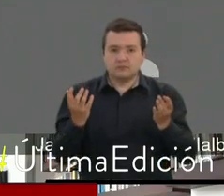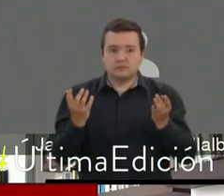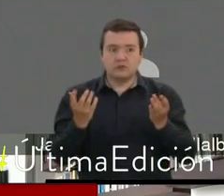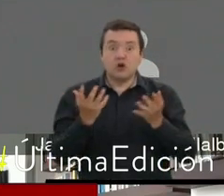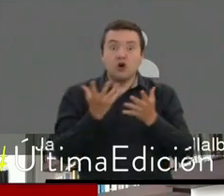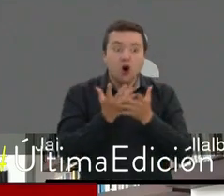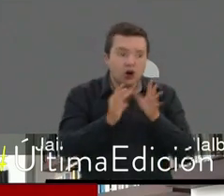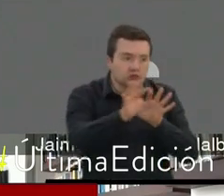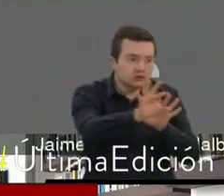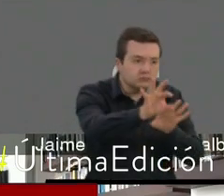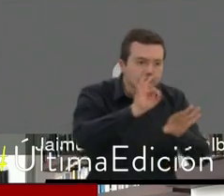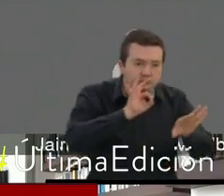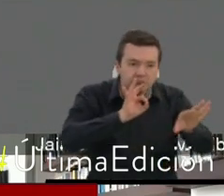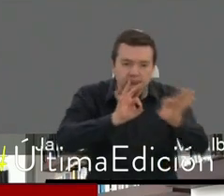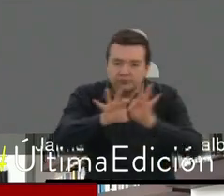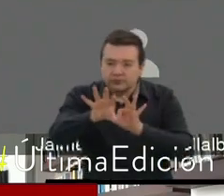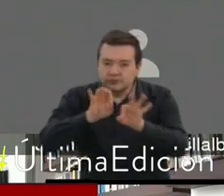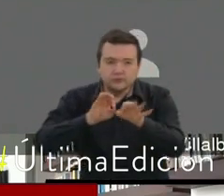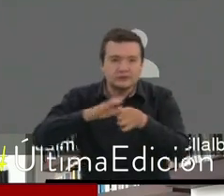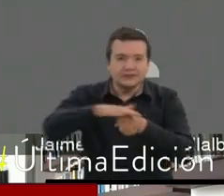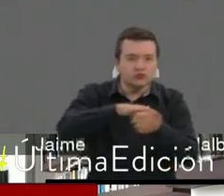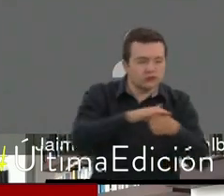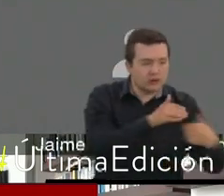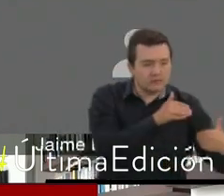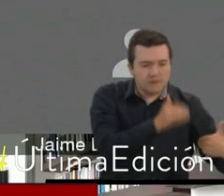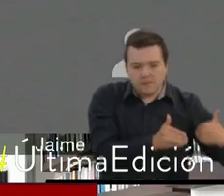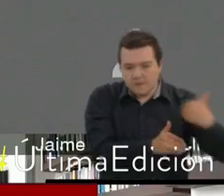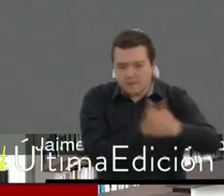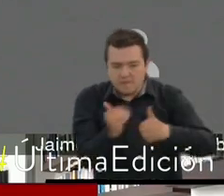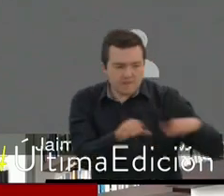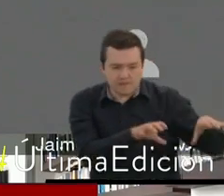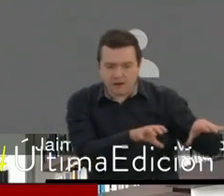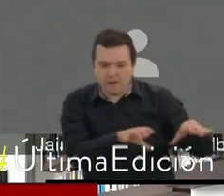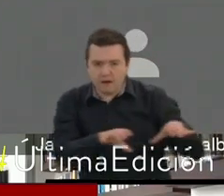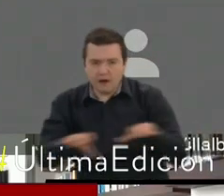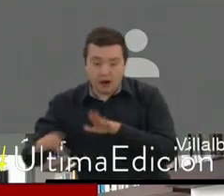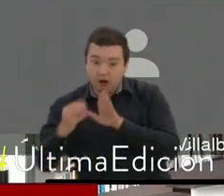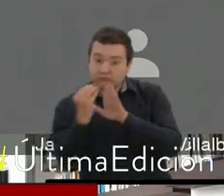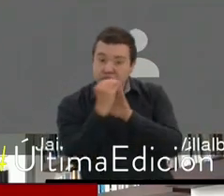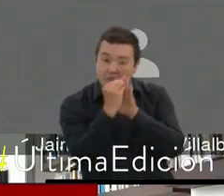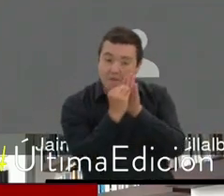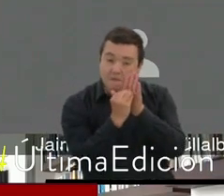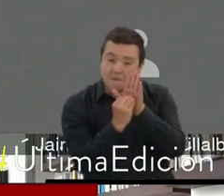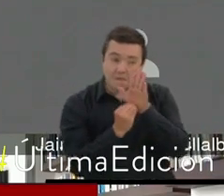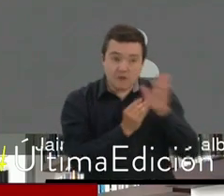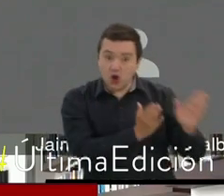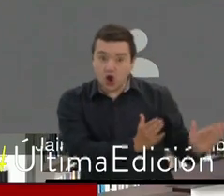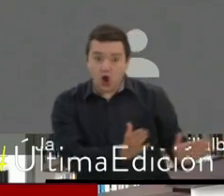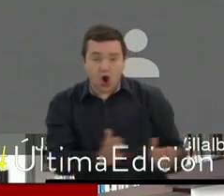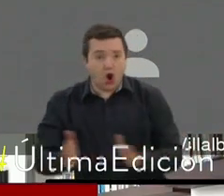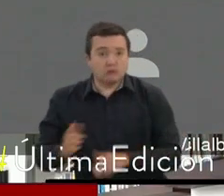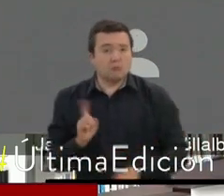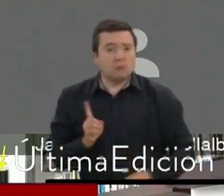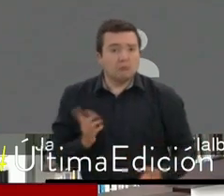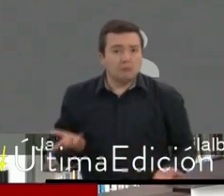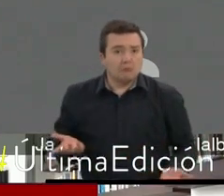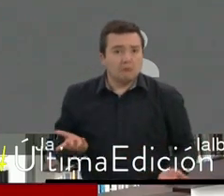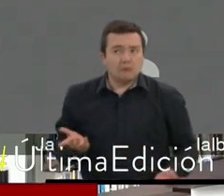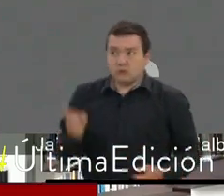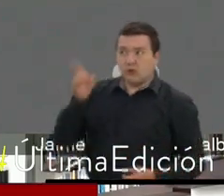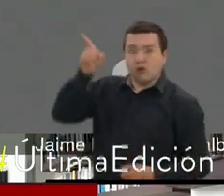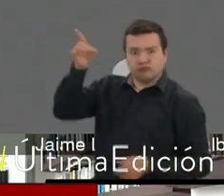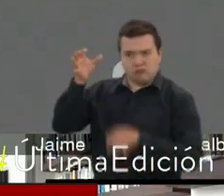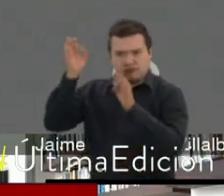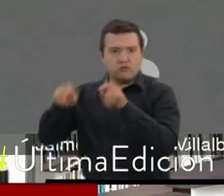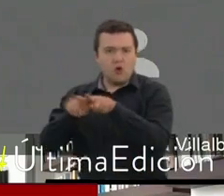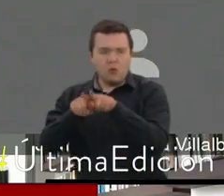y concatenada que nos permitan calificar el desarrollo de esa diligencia como